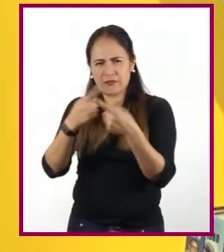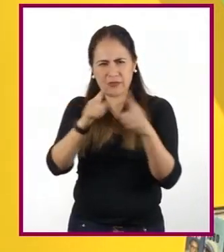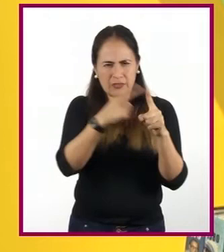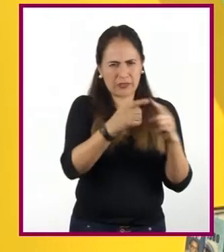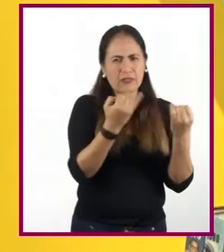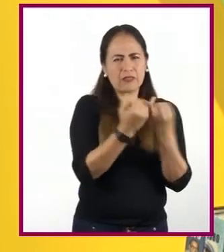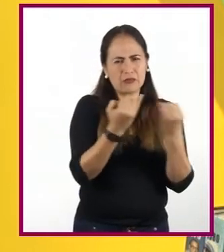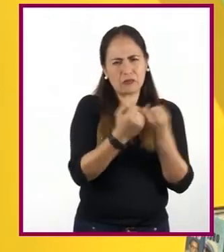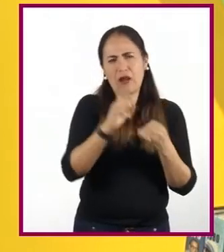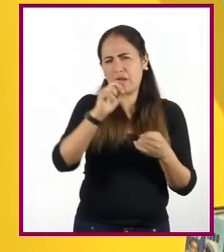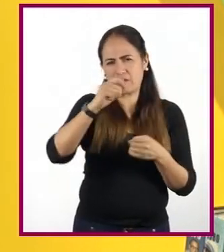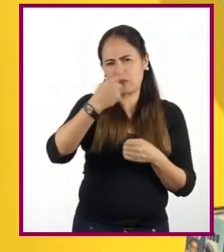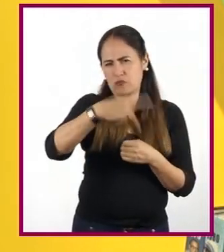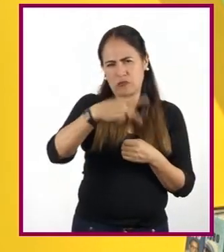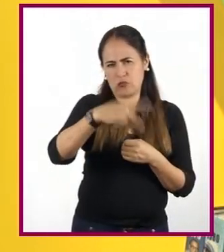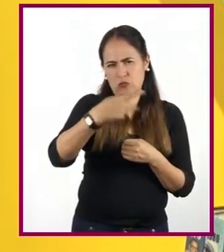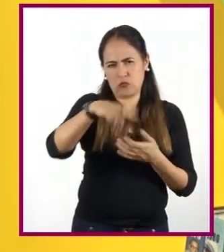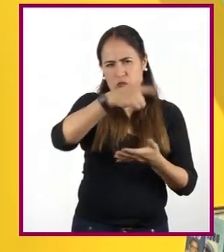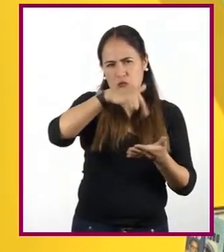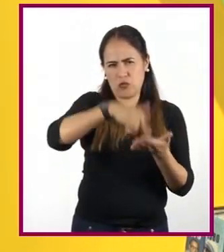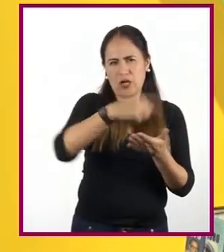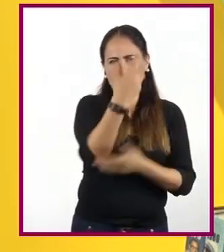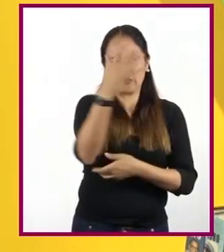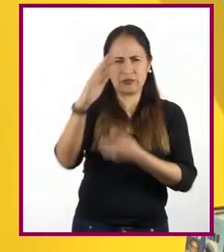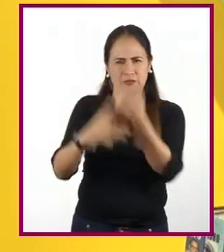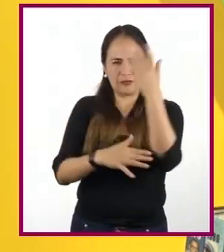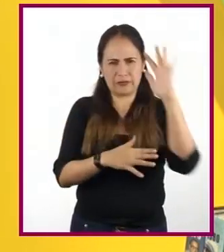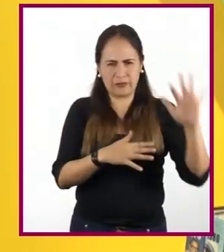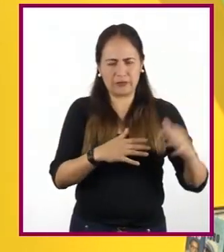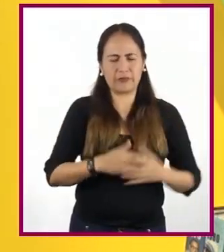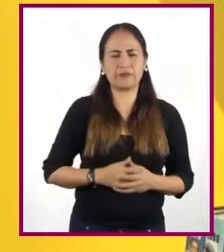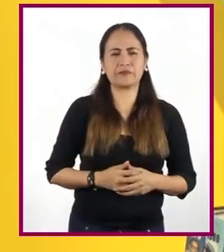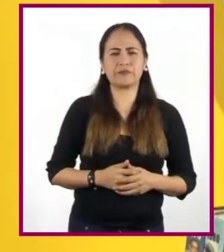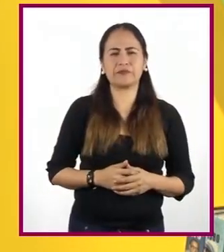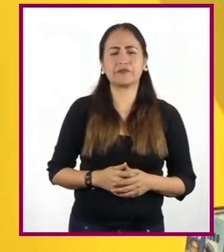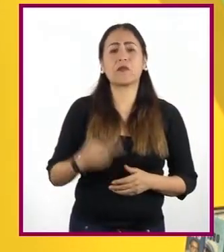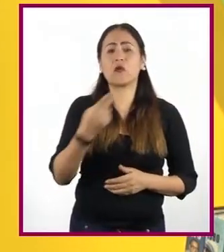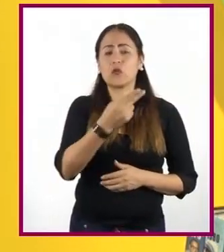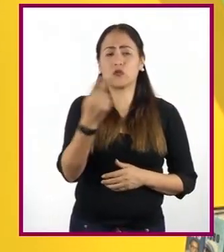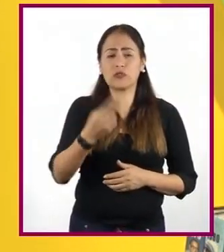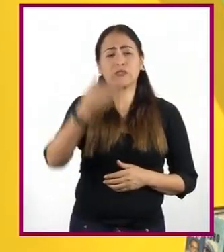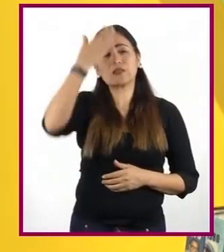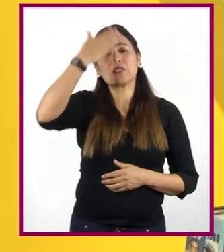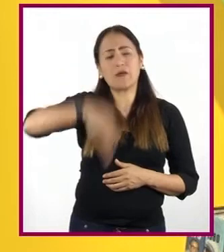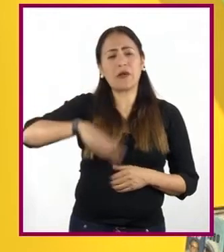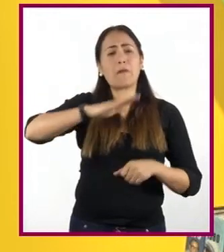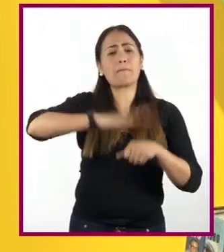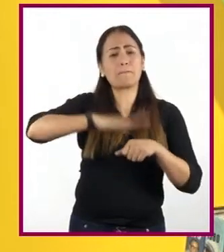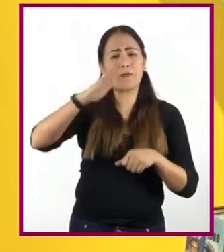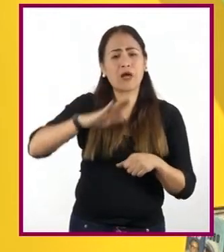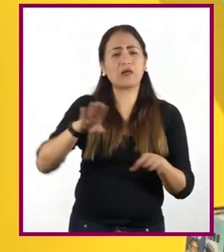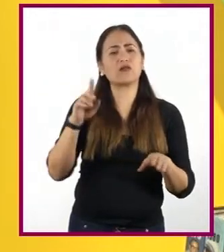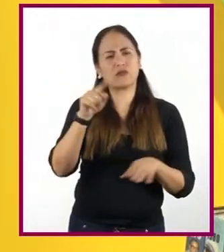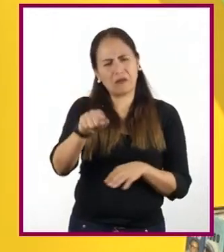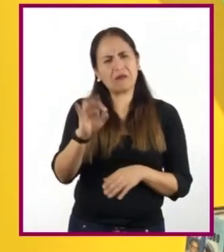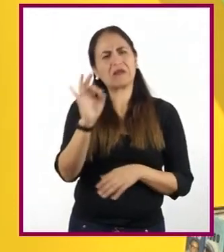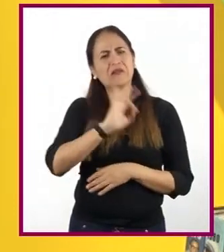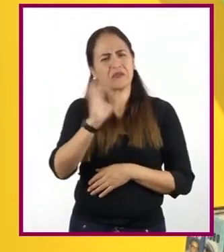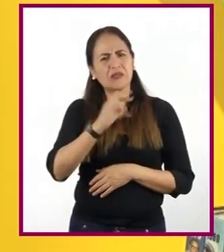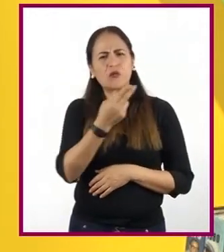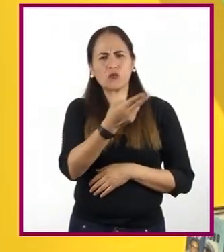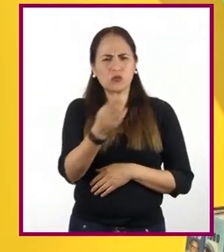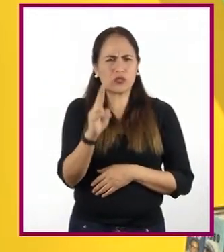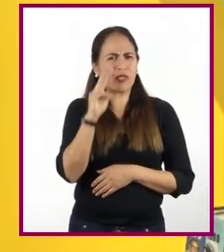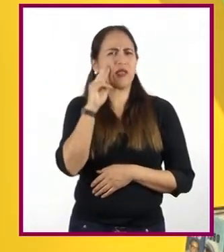especies endémicas de la selva. Para conocer más sobre Palenque, les invitamos a recorrer esta zona arqueológica que ha